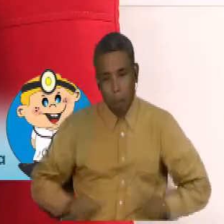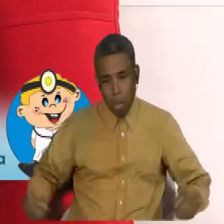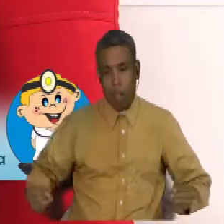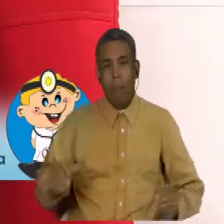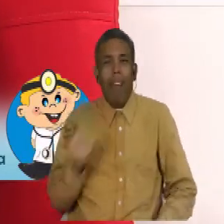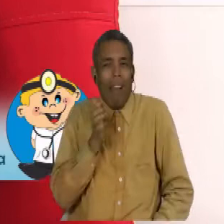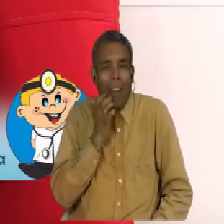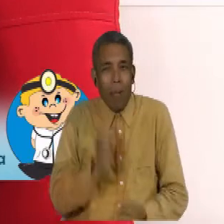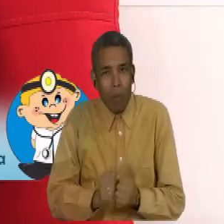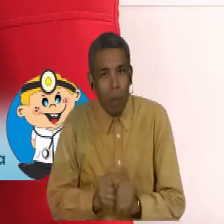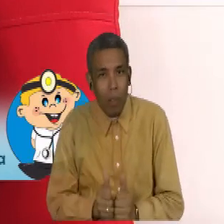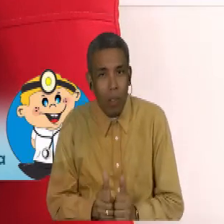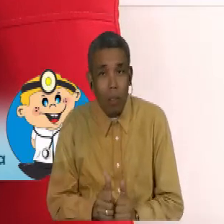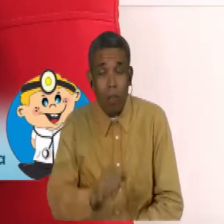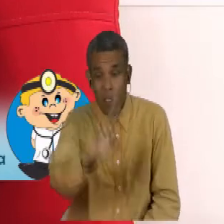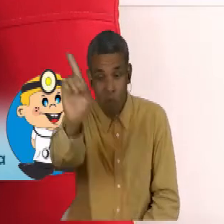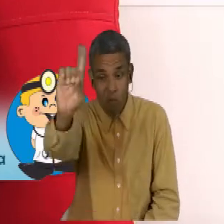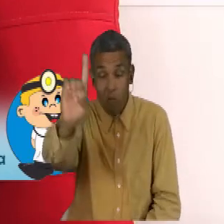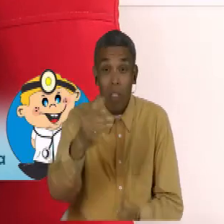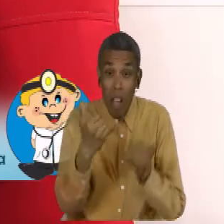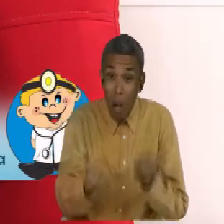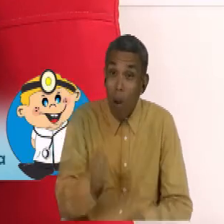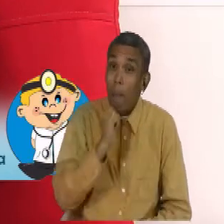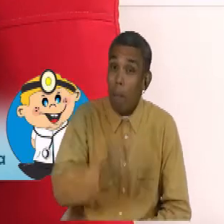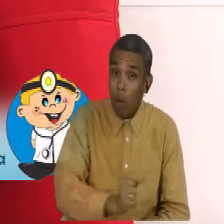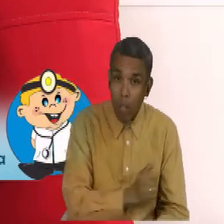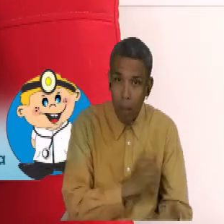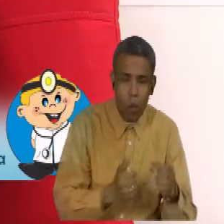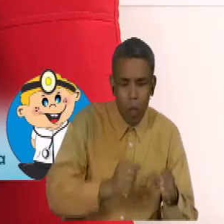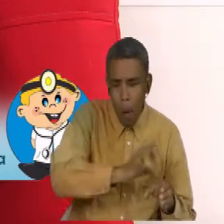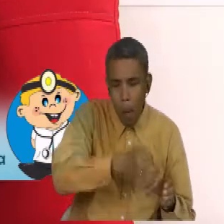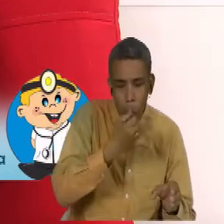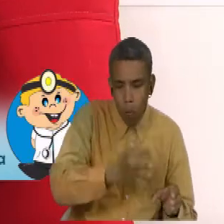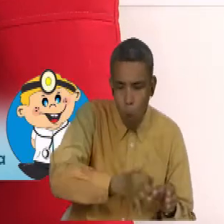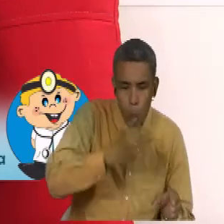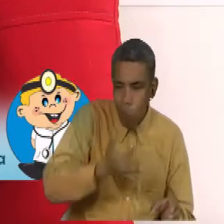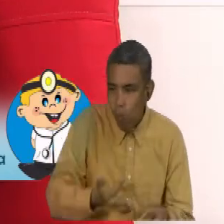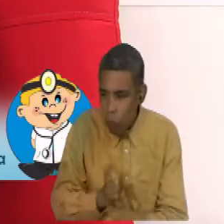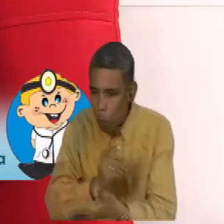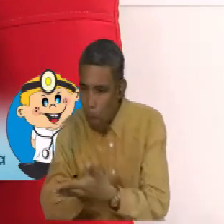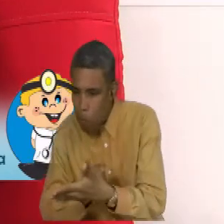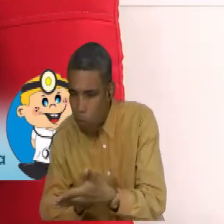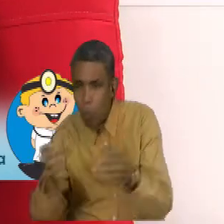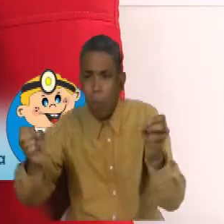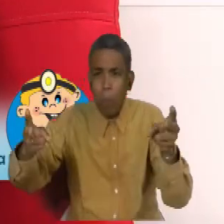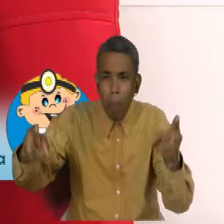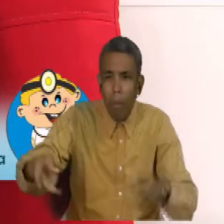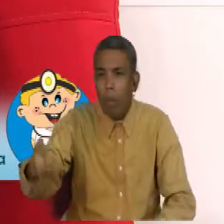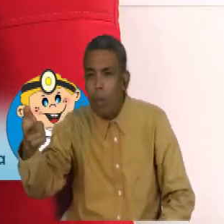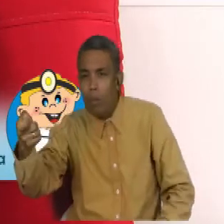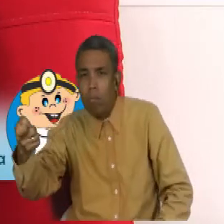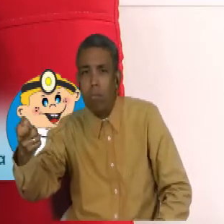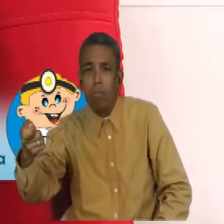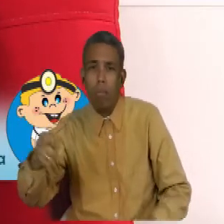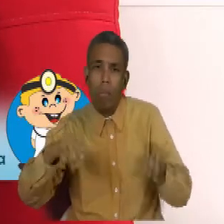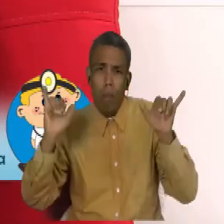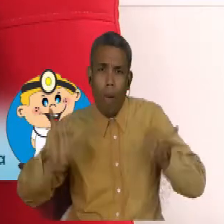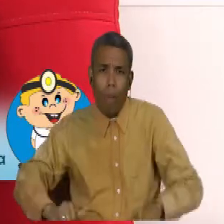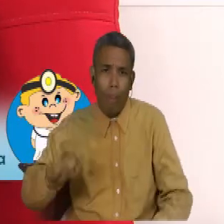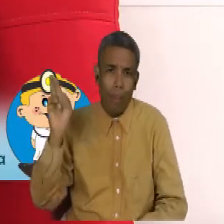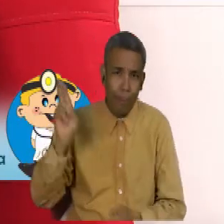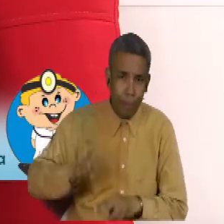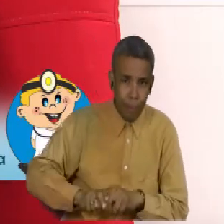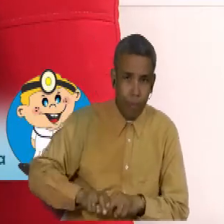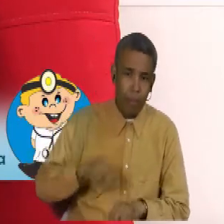Además, fíjate que está sucediendo otra cosa muy importante. Los papás, hoy en día, ya no tenemos tiempo para los